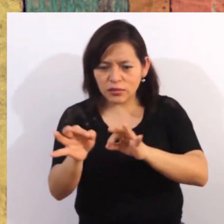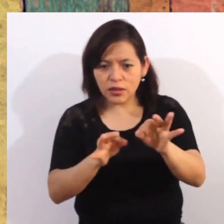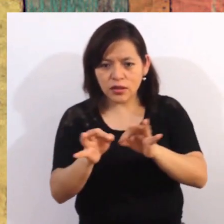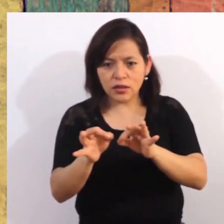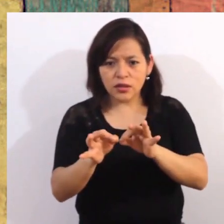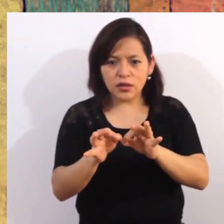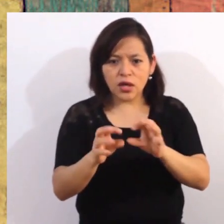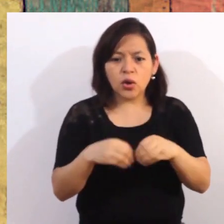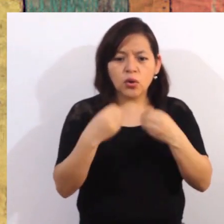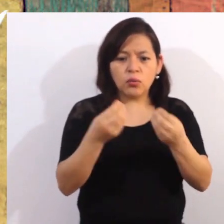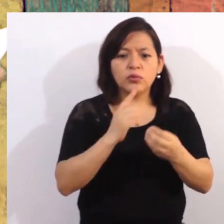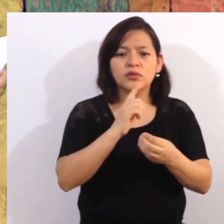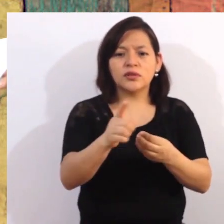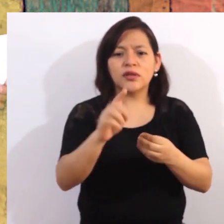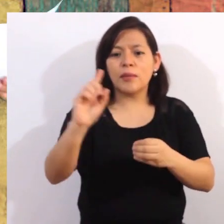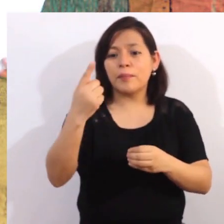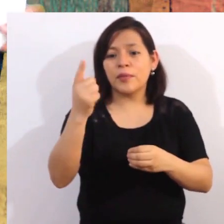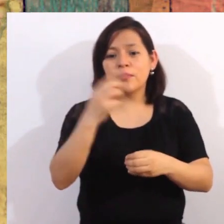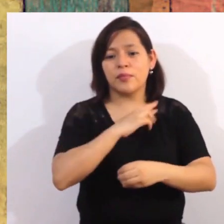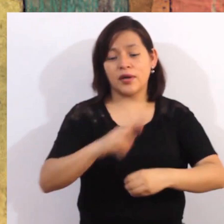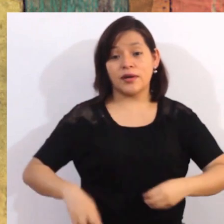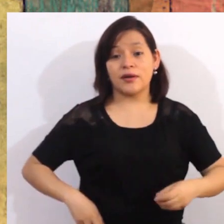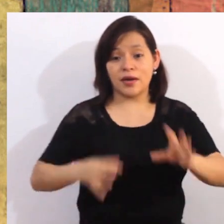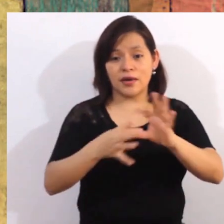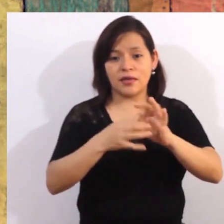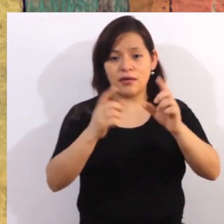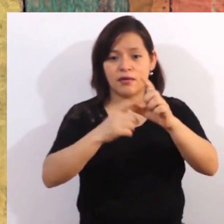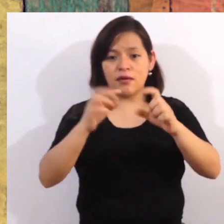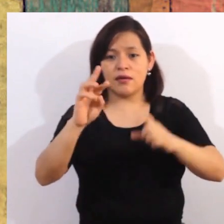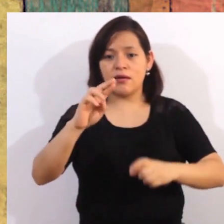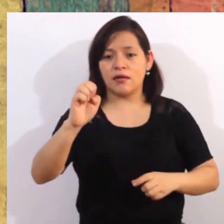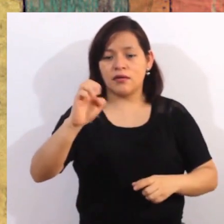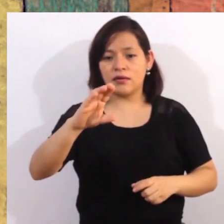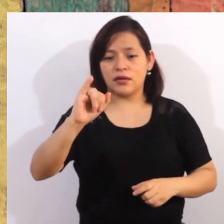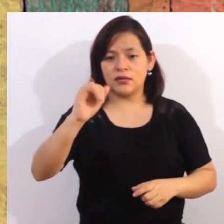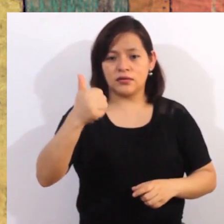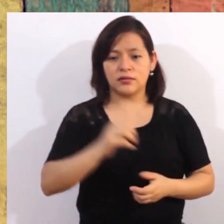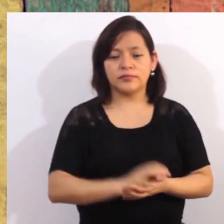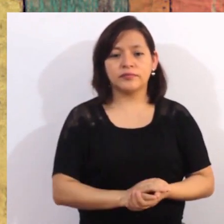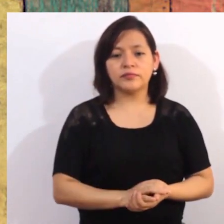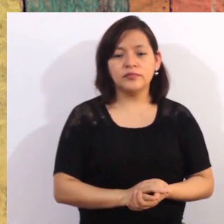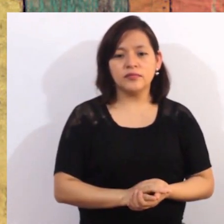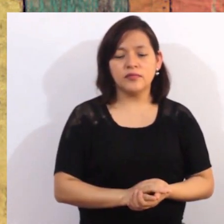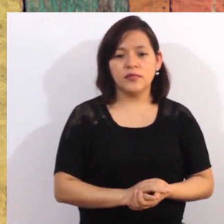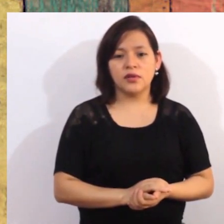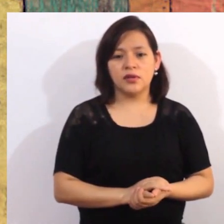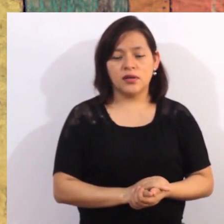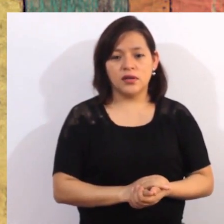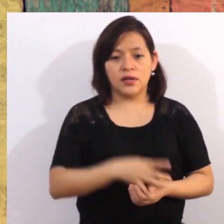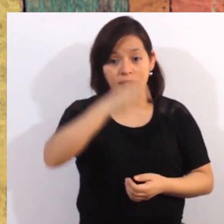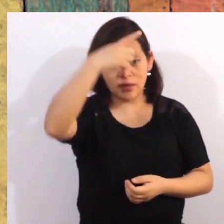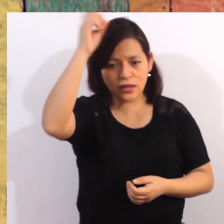describe precisamente a este primer rey. Las referencias a este personaje son